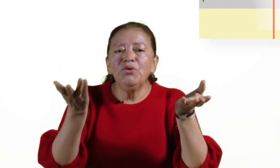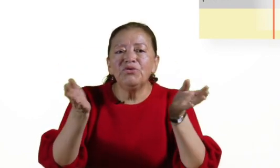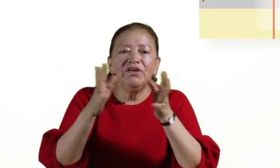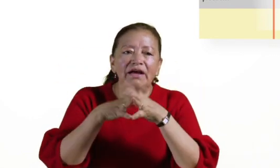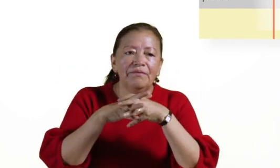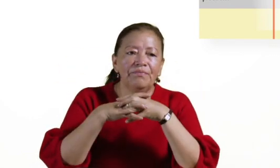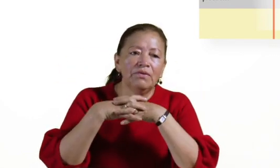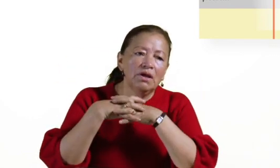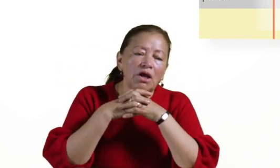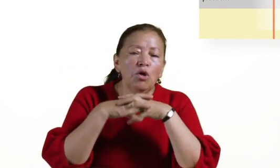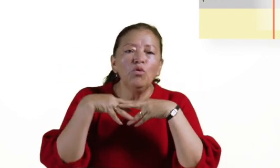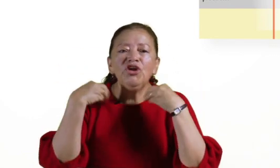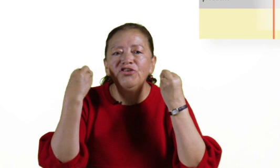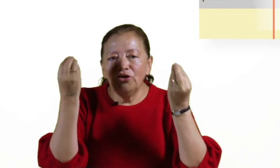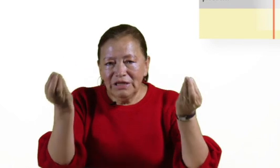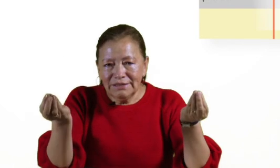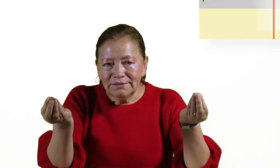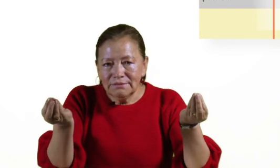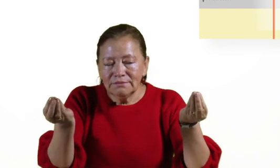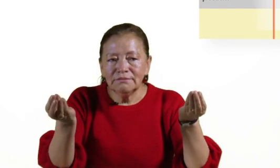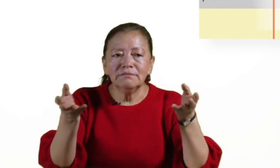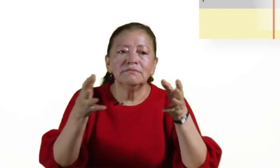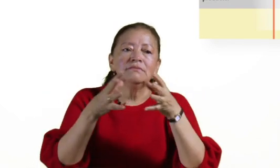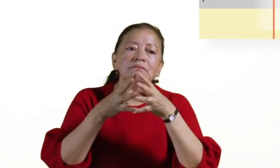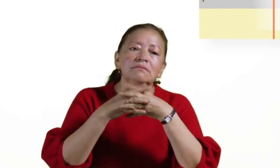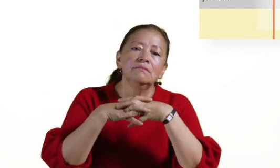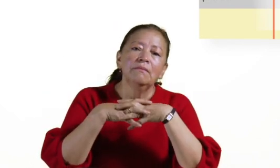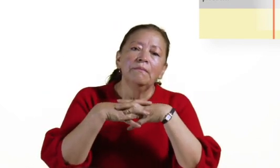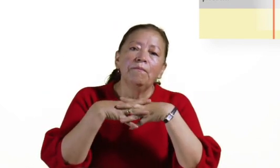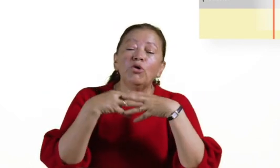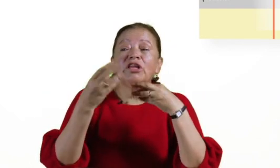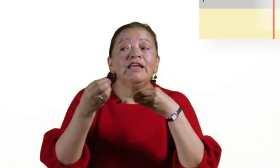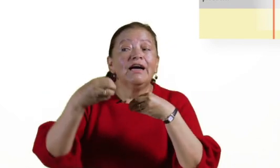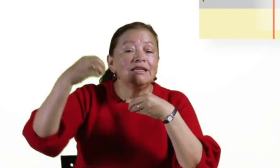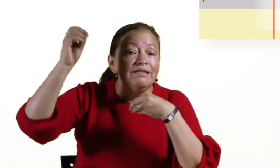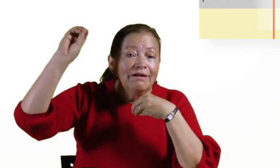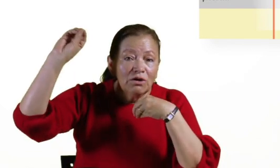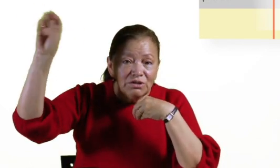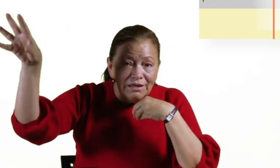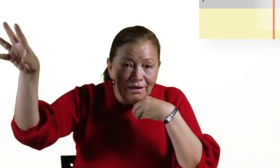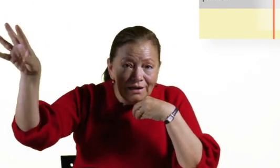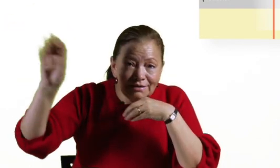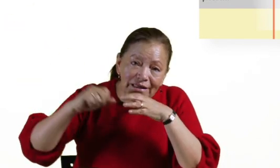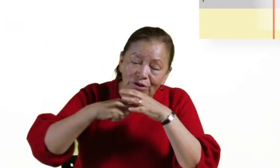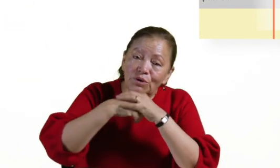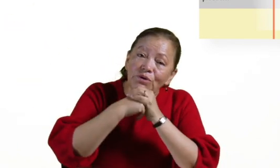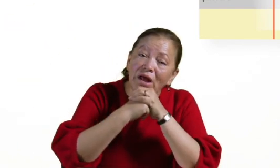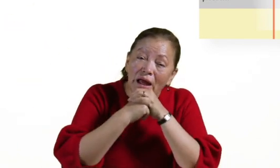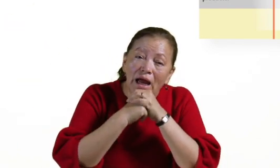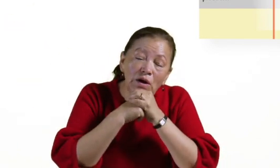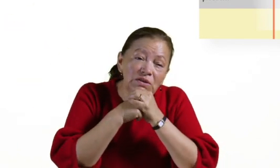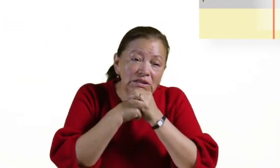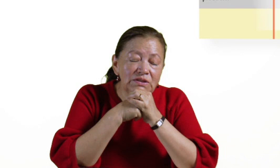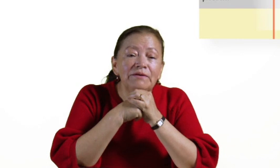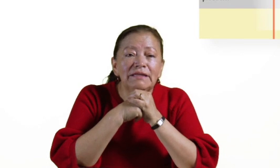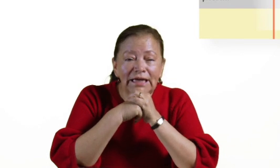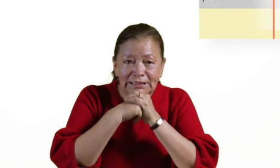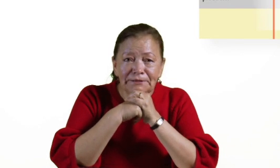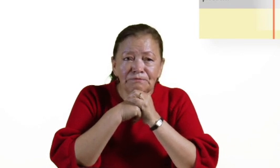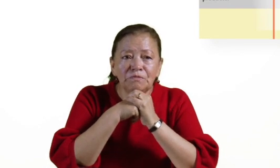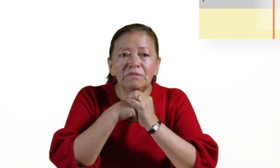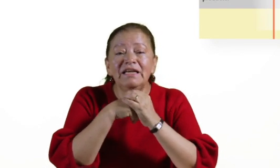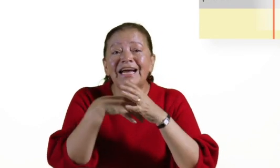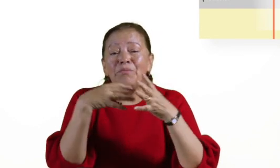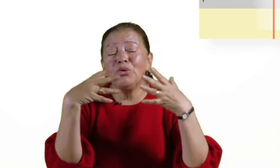¿Qué producía? Municiones, porque tenía que llevarlos a los centros de